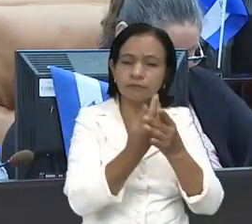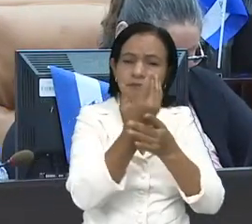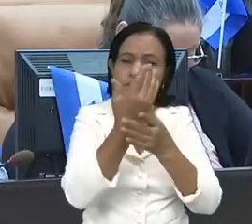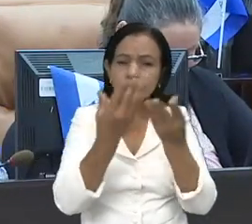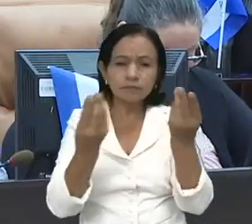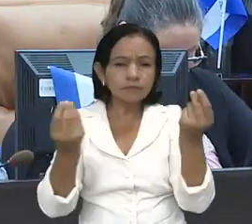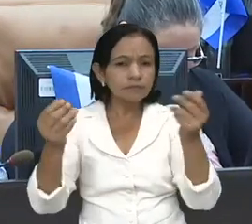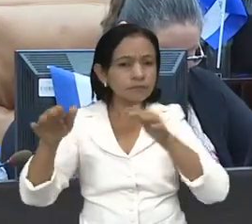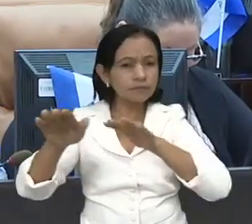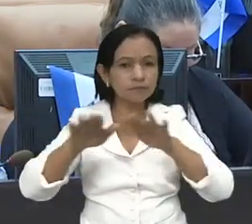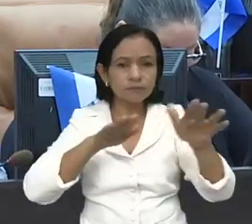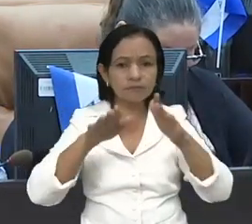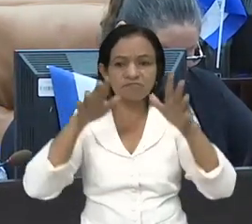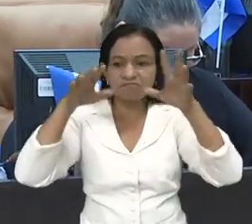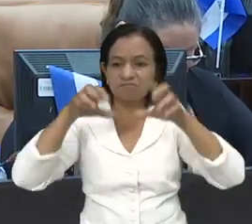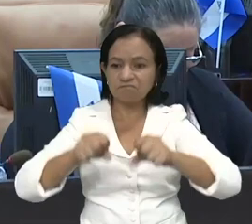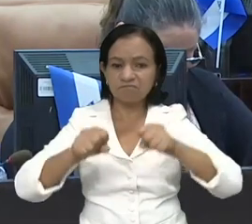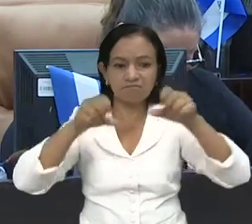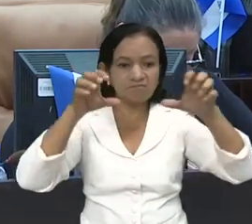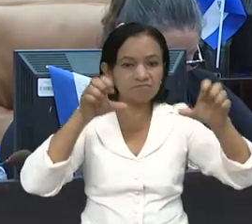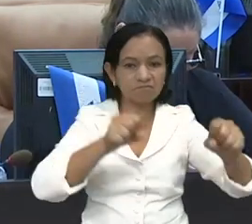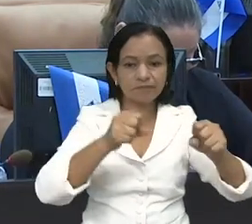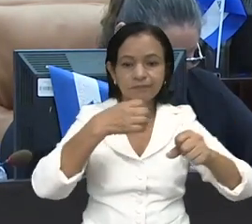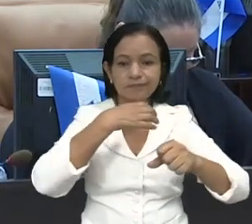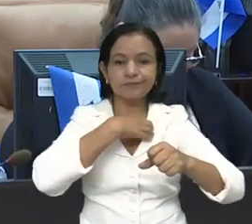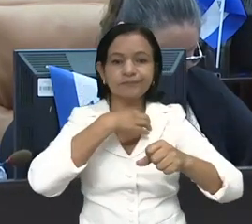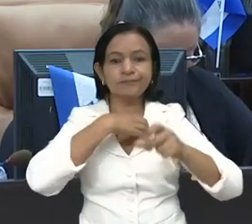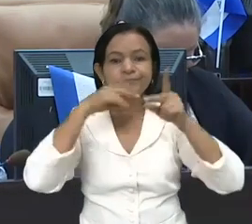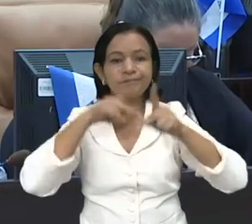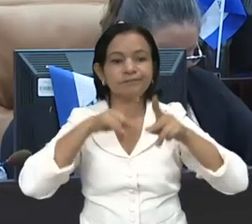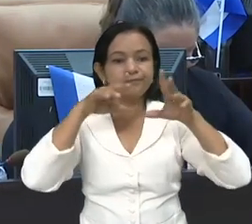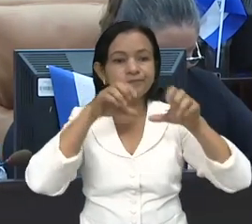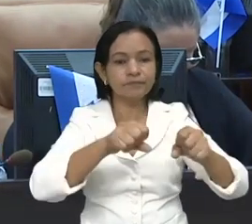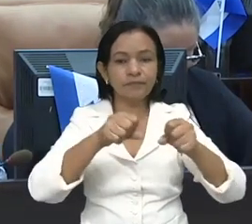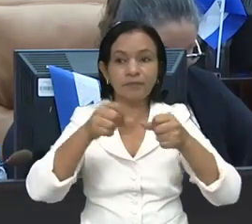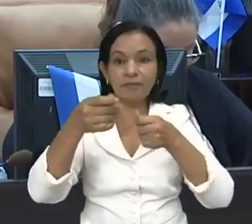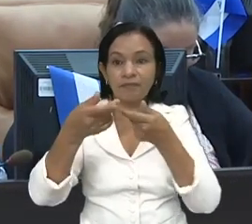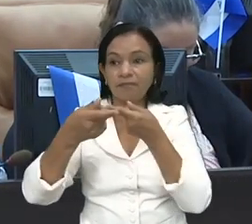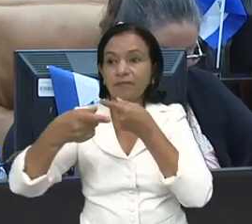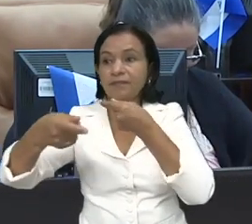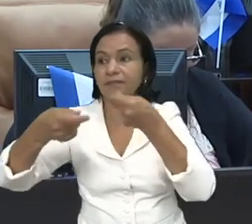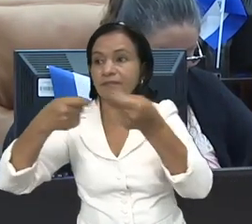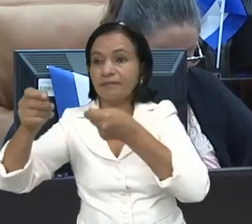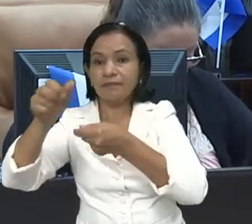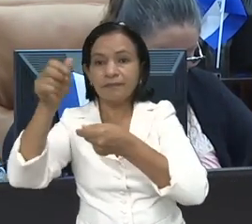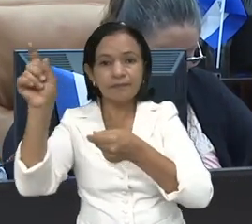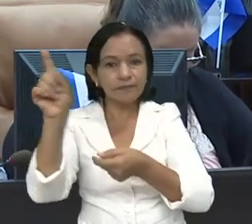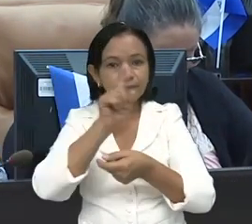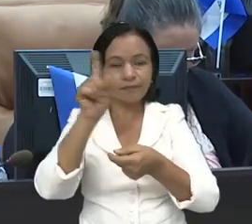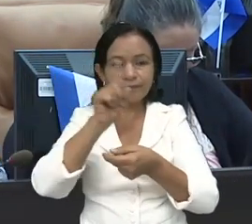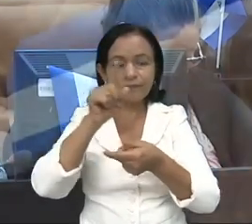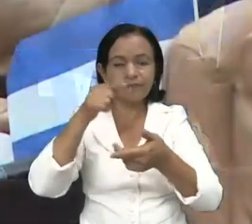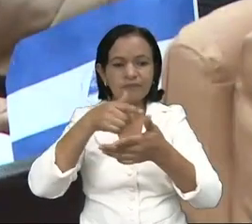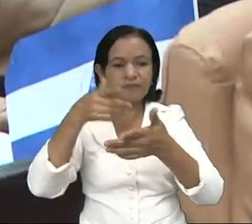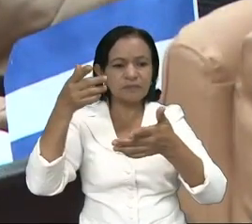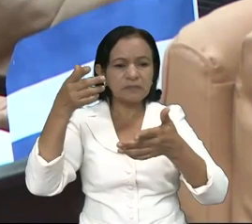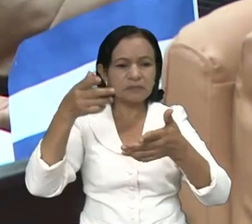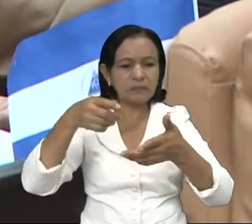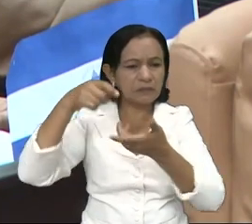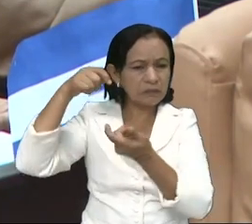que no puede ser apropiada de forma individual por nadie, ni hecha mercancía, ni sufrir